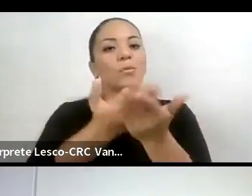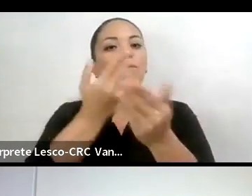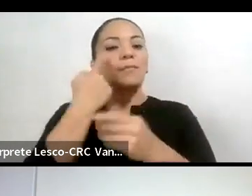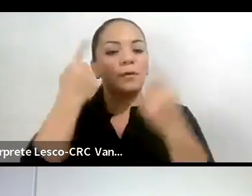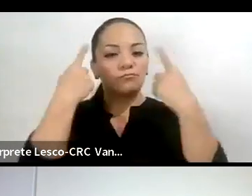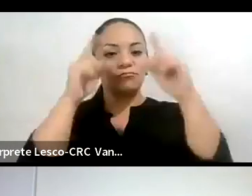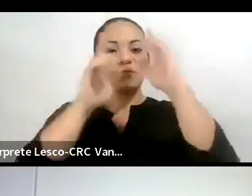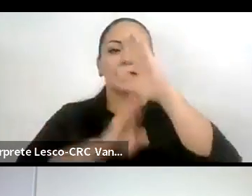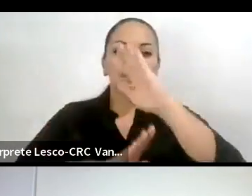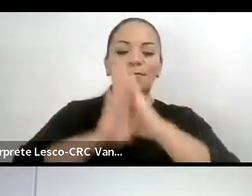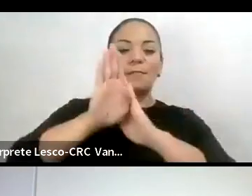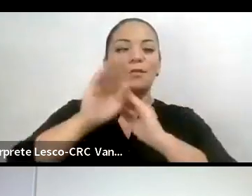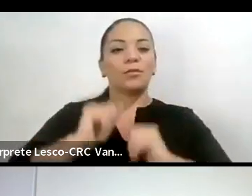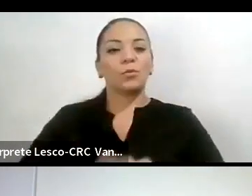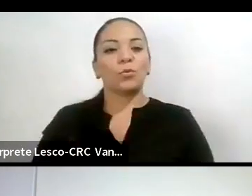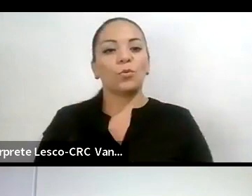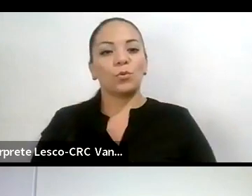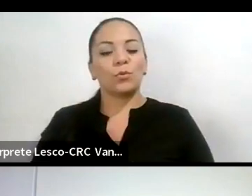crecimiento,